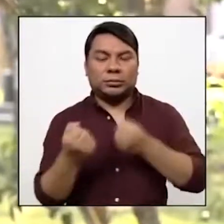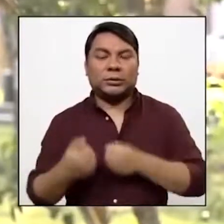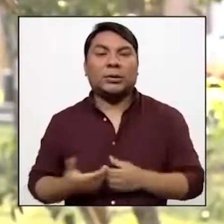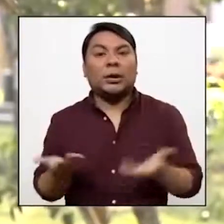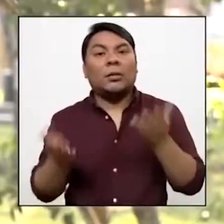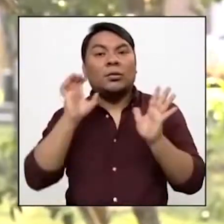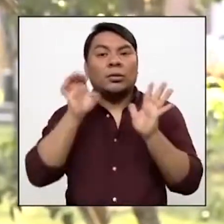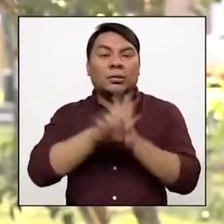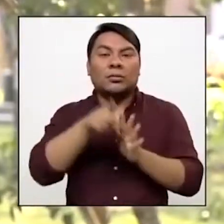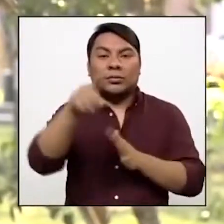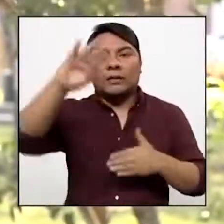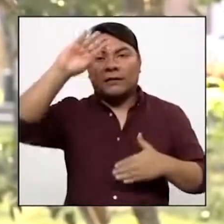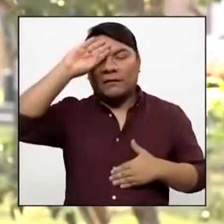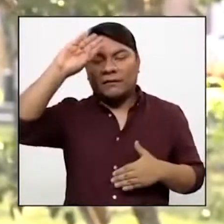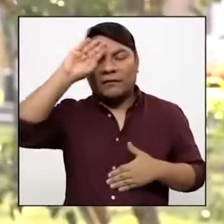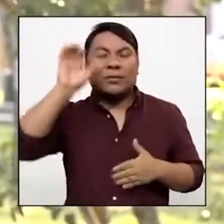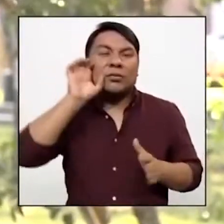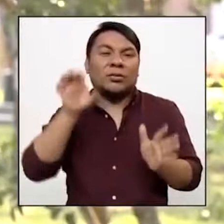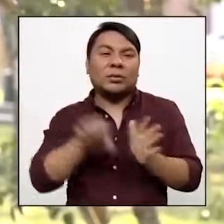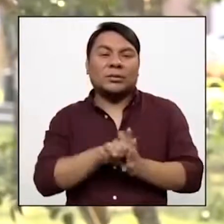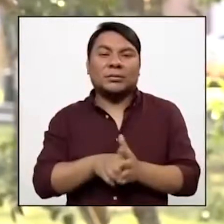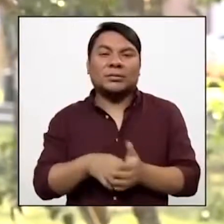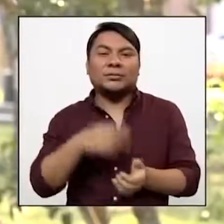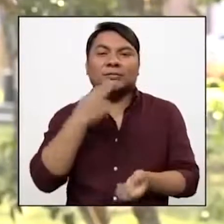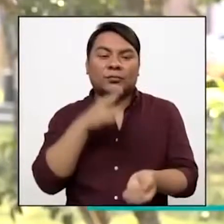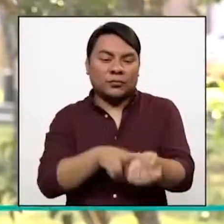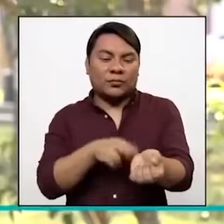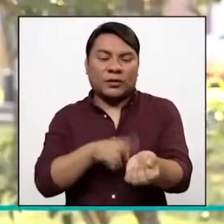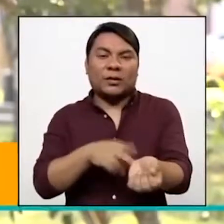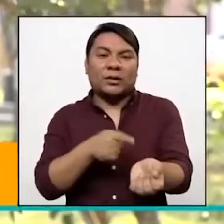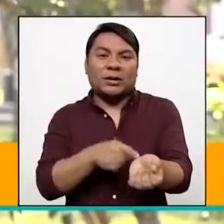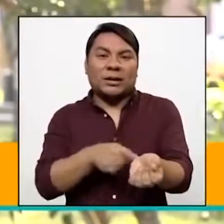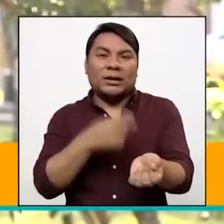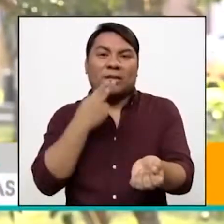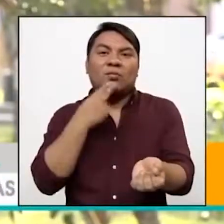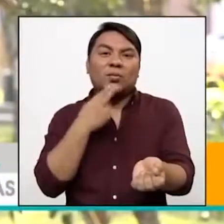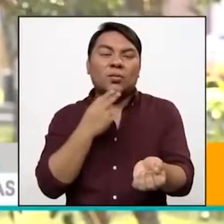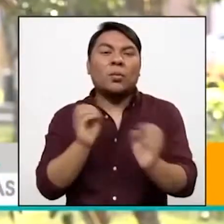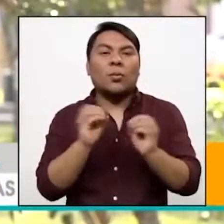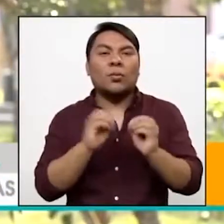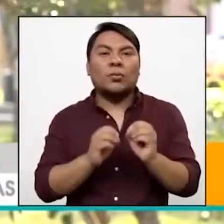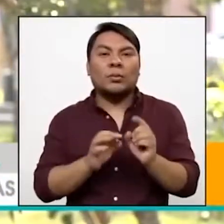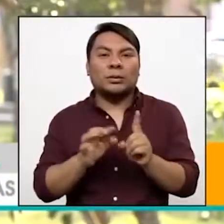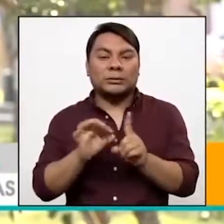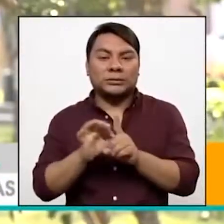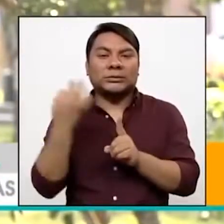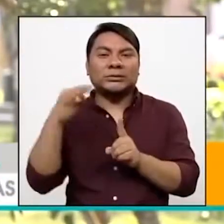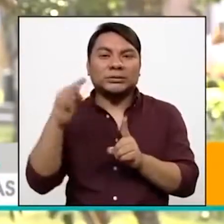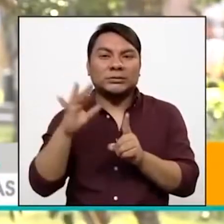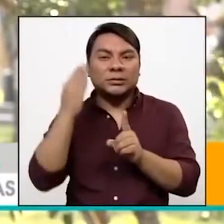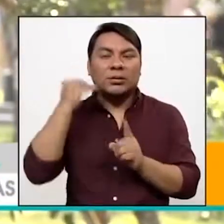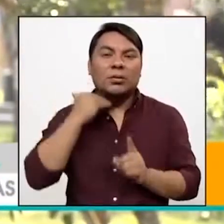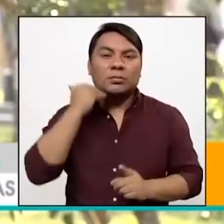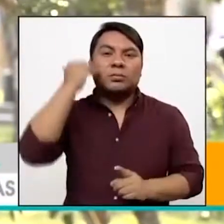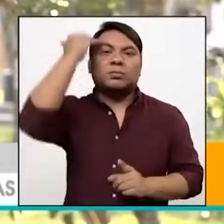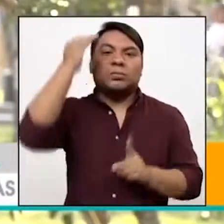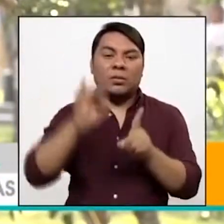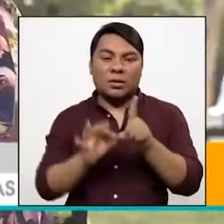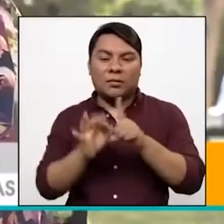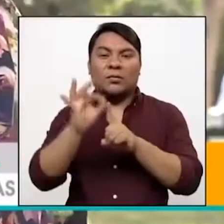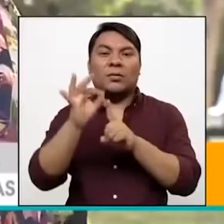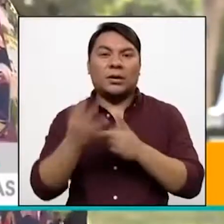crónicas, como por ejemplo la diabetes o la presión alta, tenemos que tener en